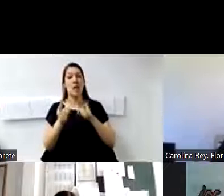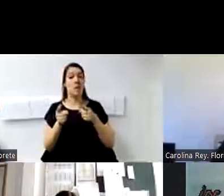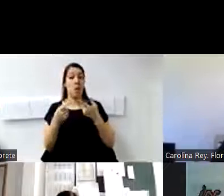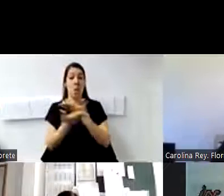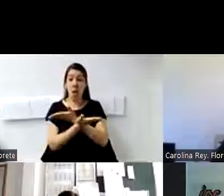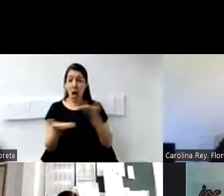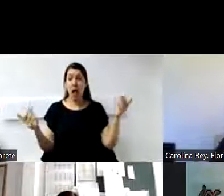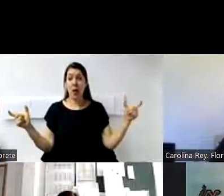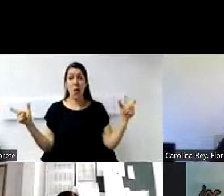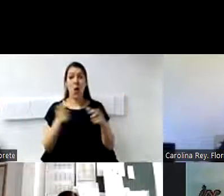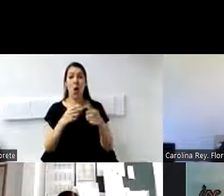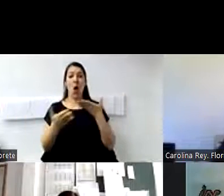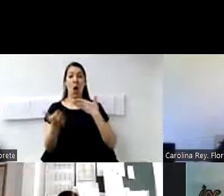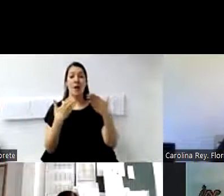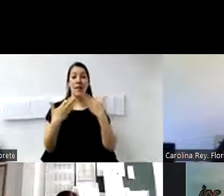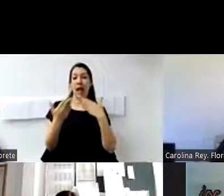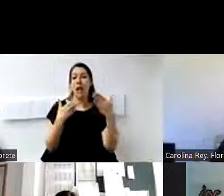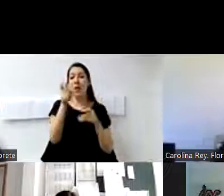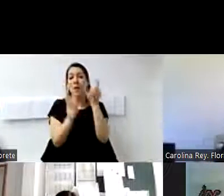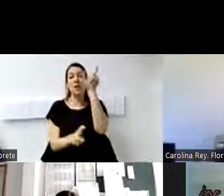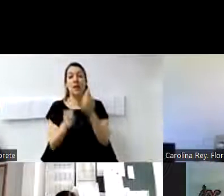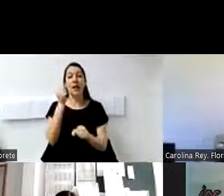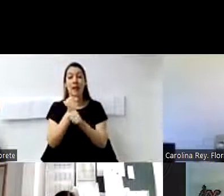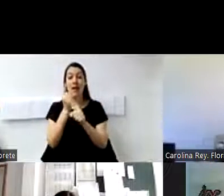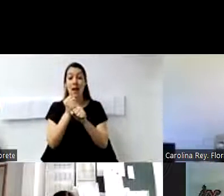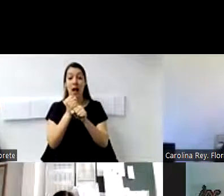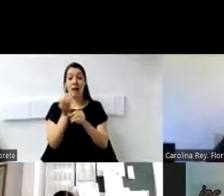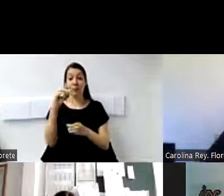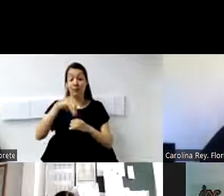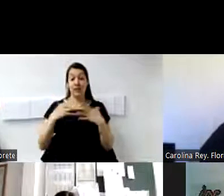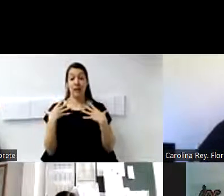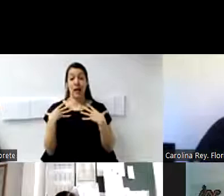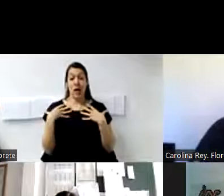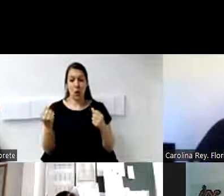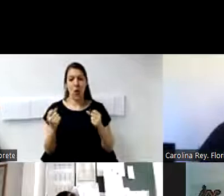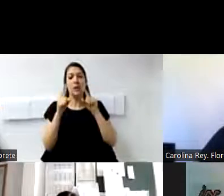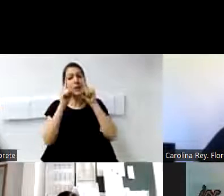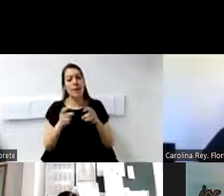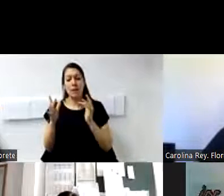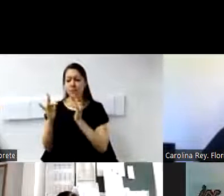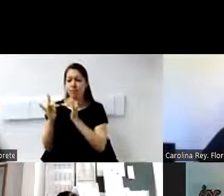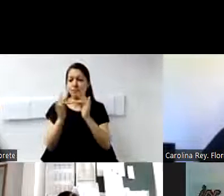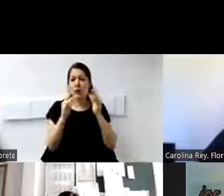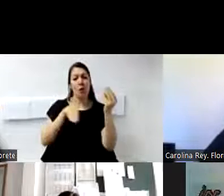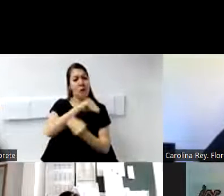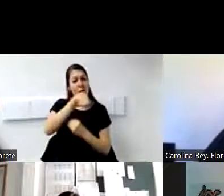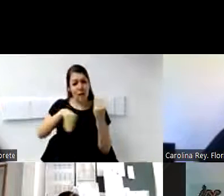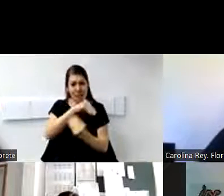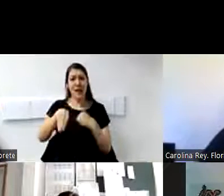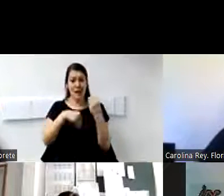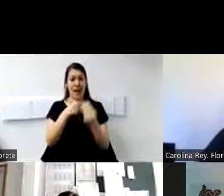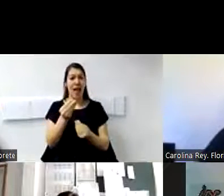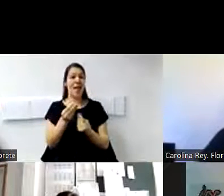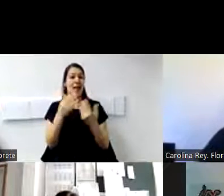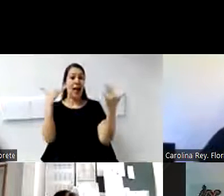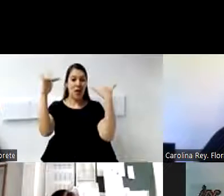estos temas con los trabajadores de la salud, pero también en interacción con la familia de adolescentes y jóvenes con discapacidad, que